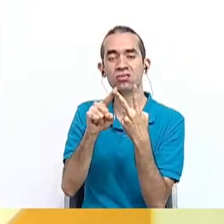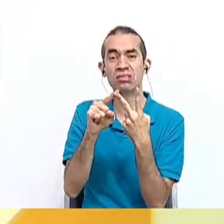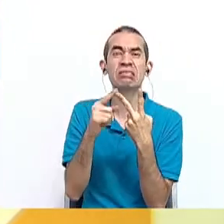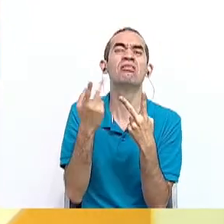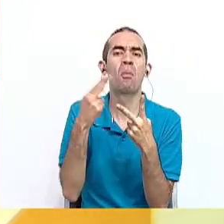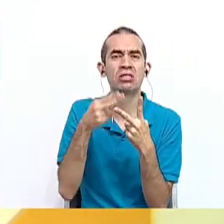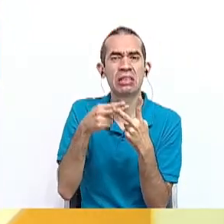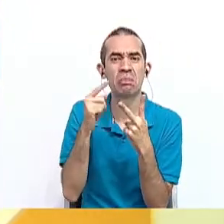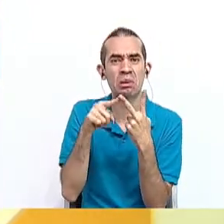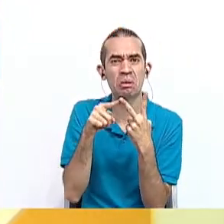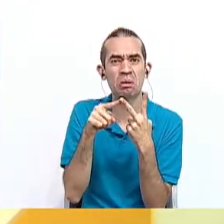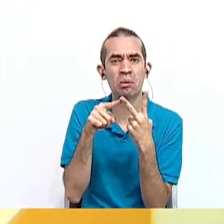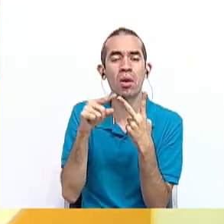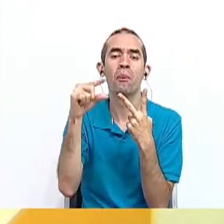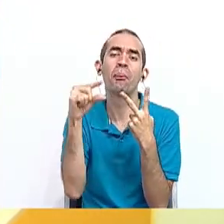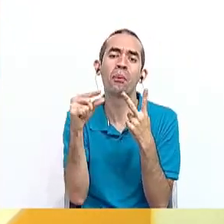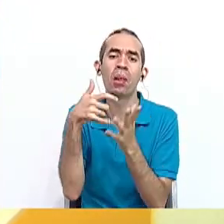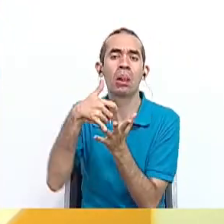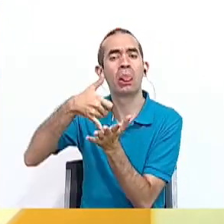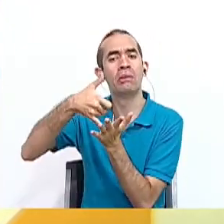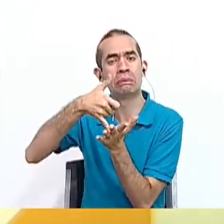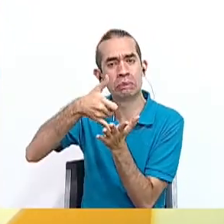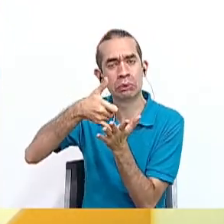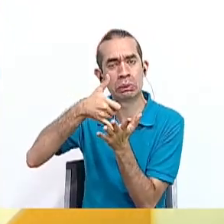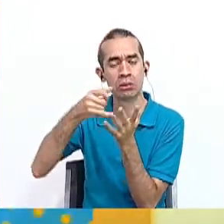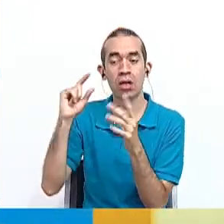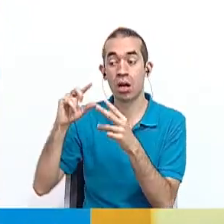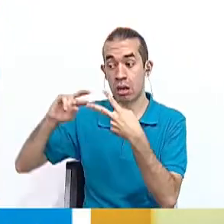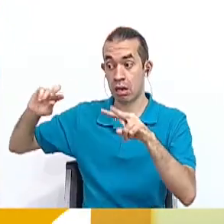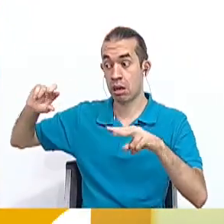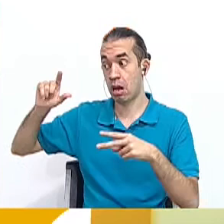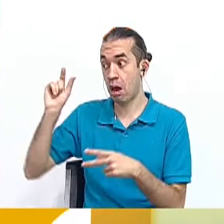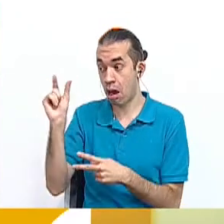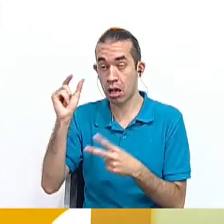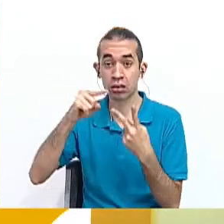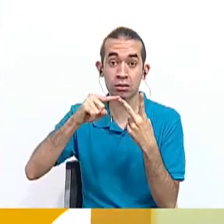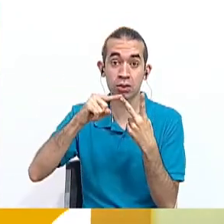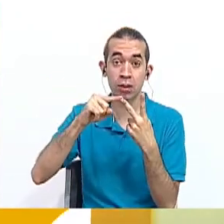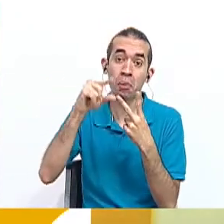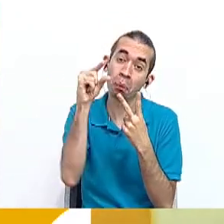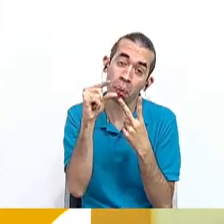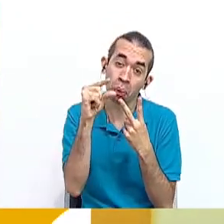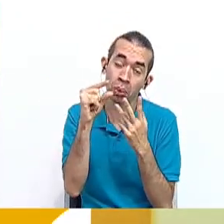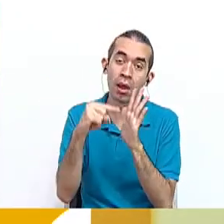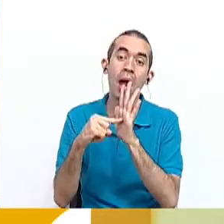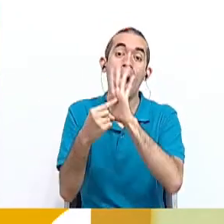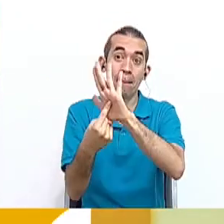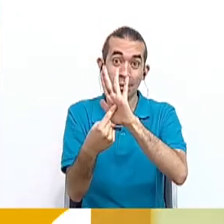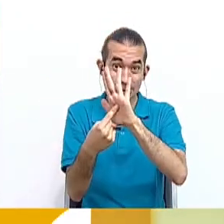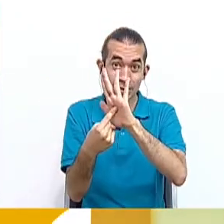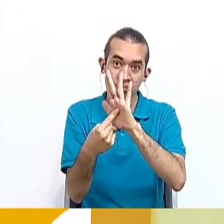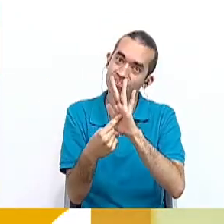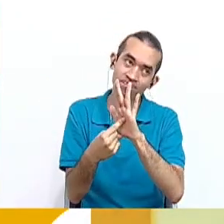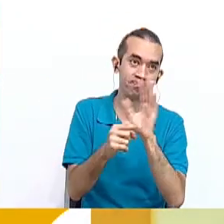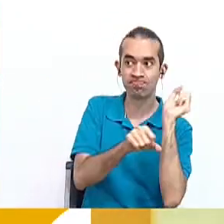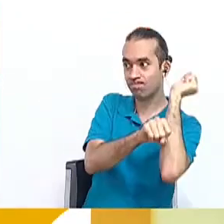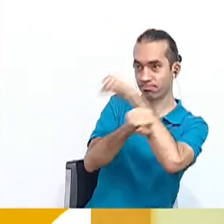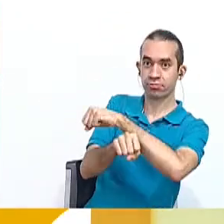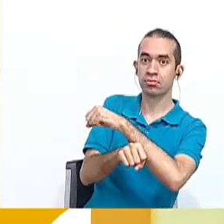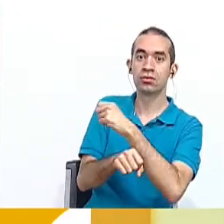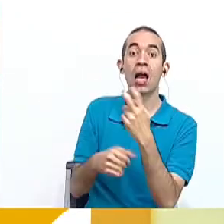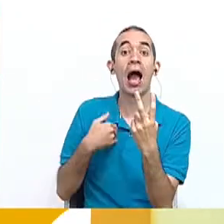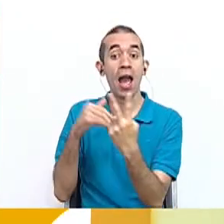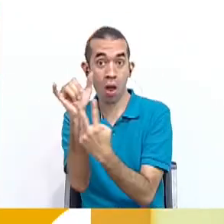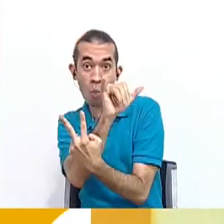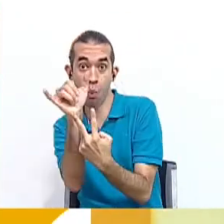la característica recesiva. El gen recesivo solamente se puede manifestar de forma homocigota.